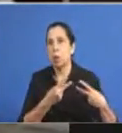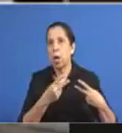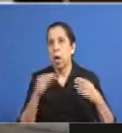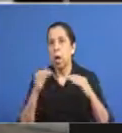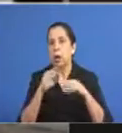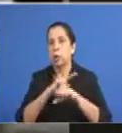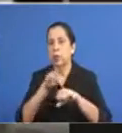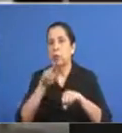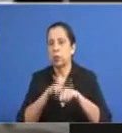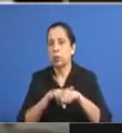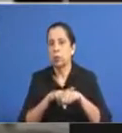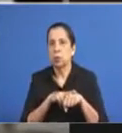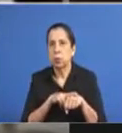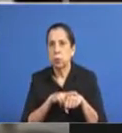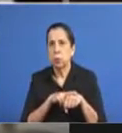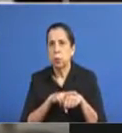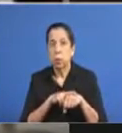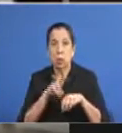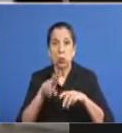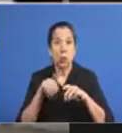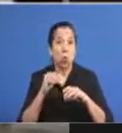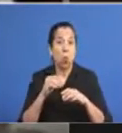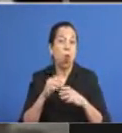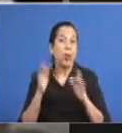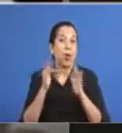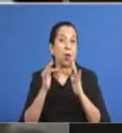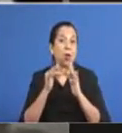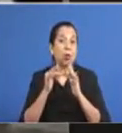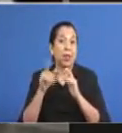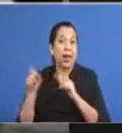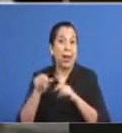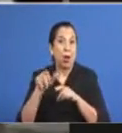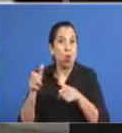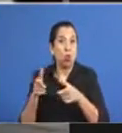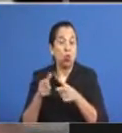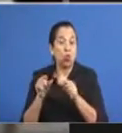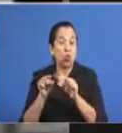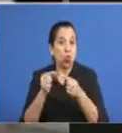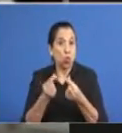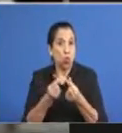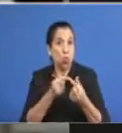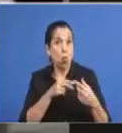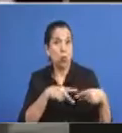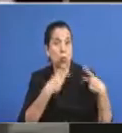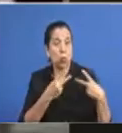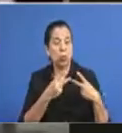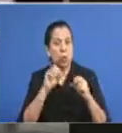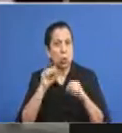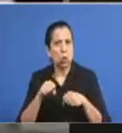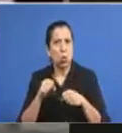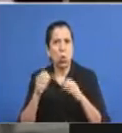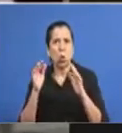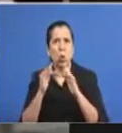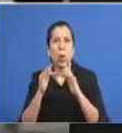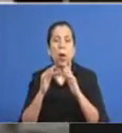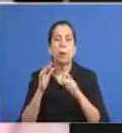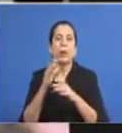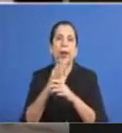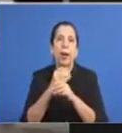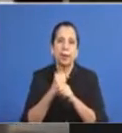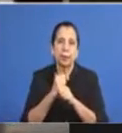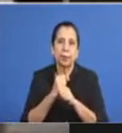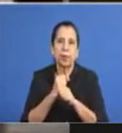si por si acaso no lo pueden contactar a ellos, me contactan a mí directamente y yo los remito a las otras personas, porque la idea es hacer una labor a nivel